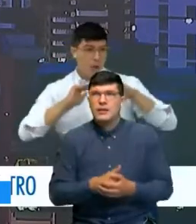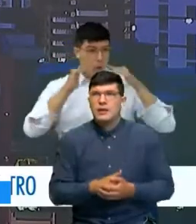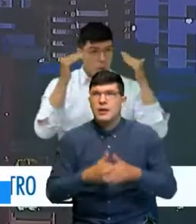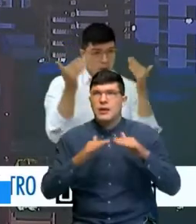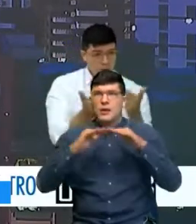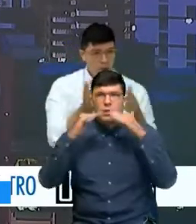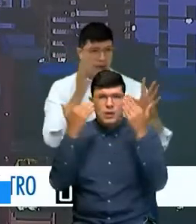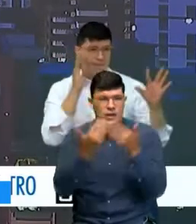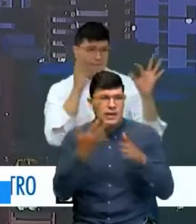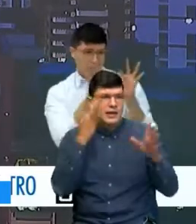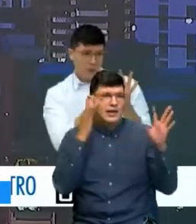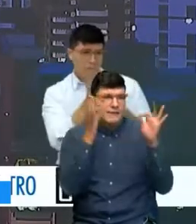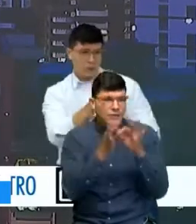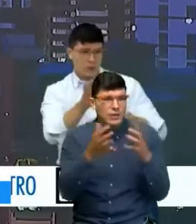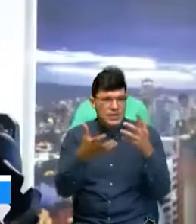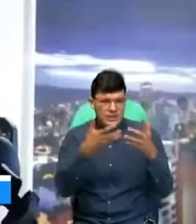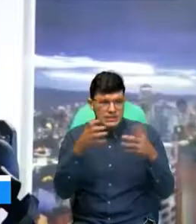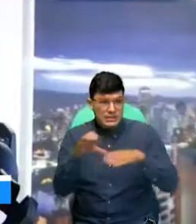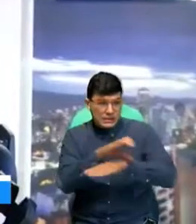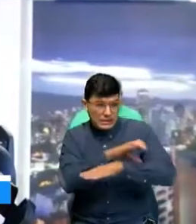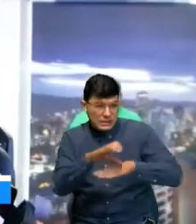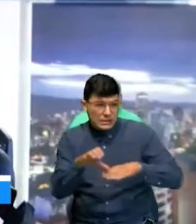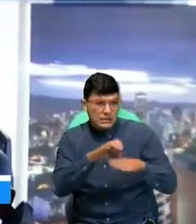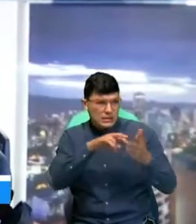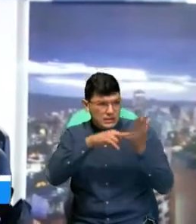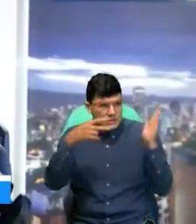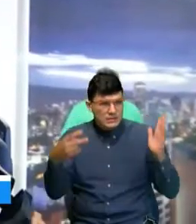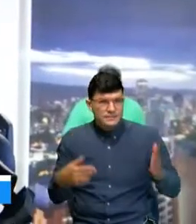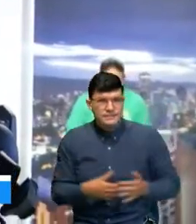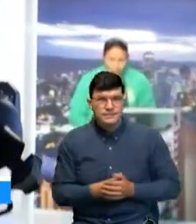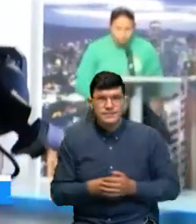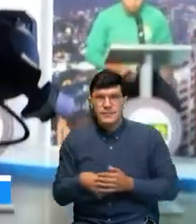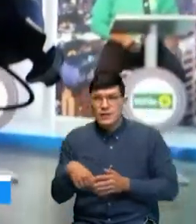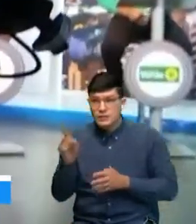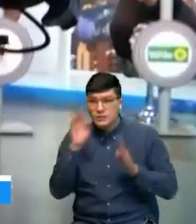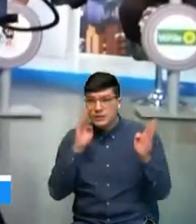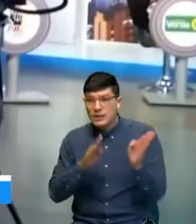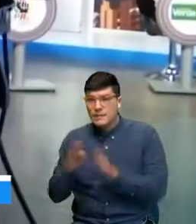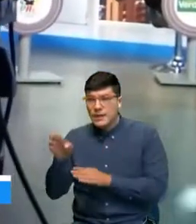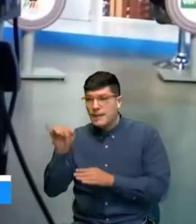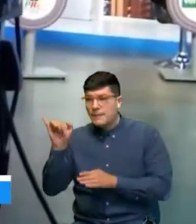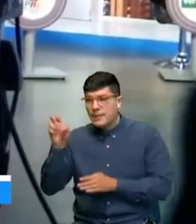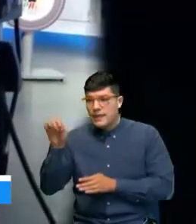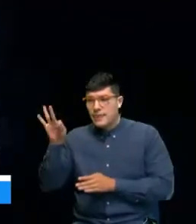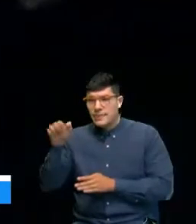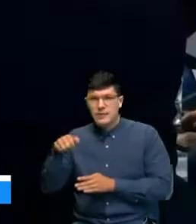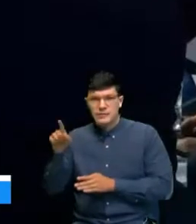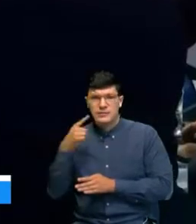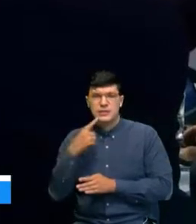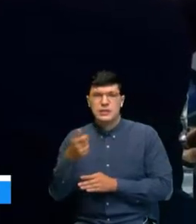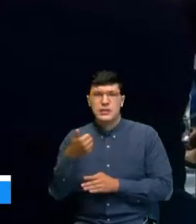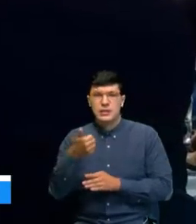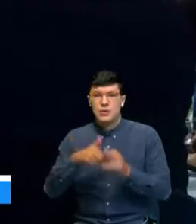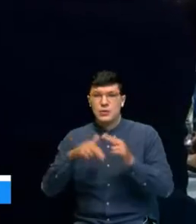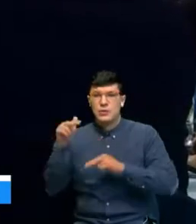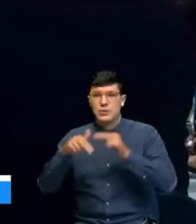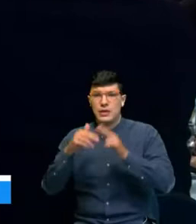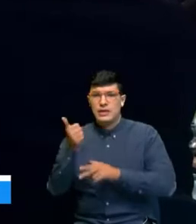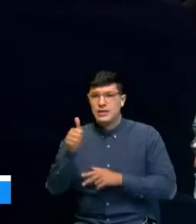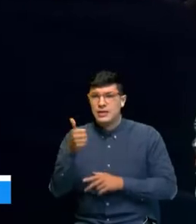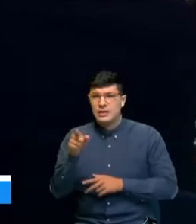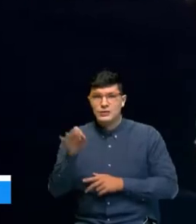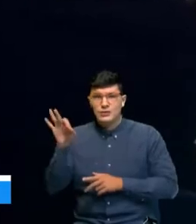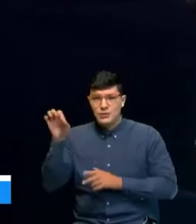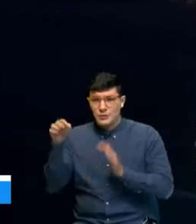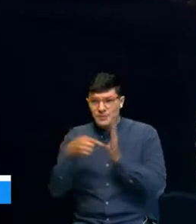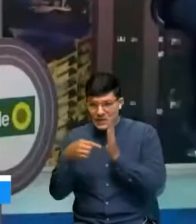en énfasis de sistemas tecnología el plan pienta consiste en construir 18 mil viviendas en 120 hectáreas